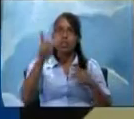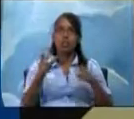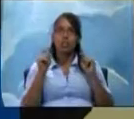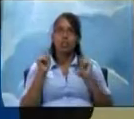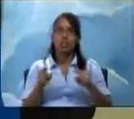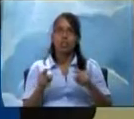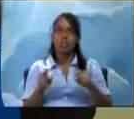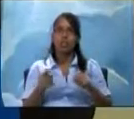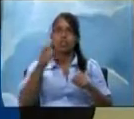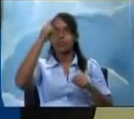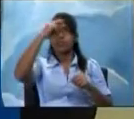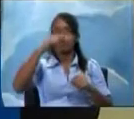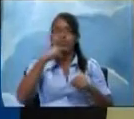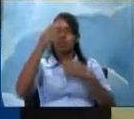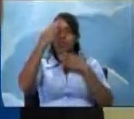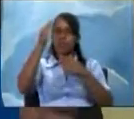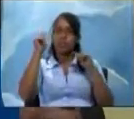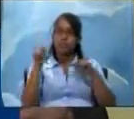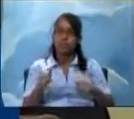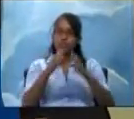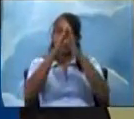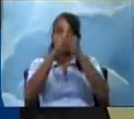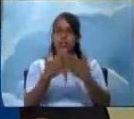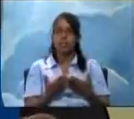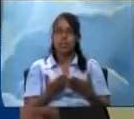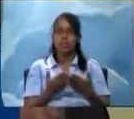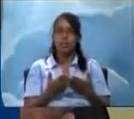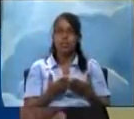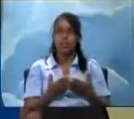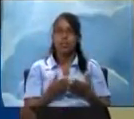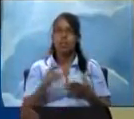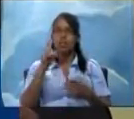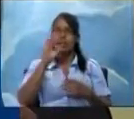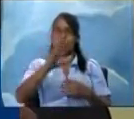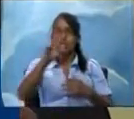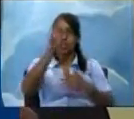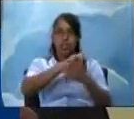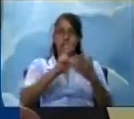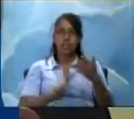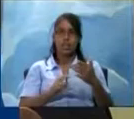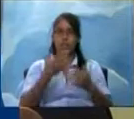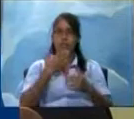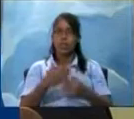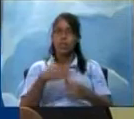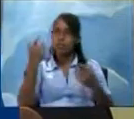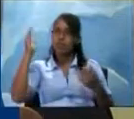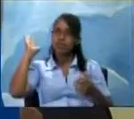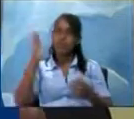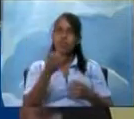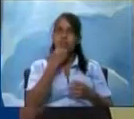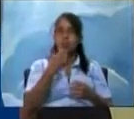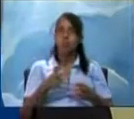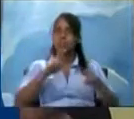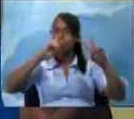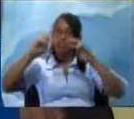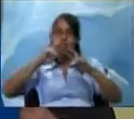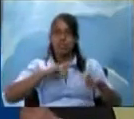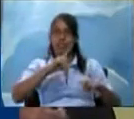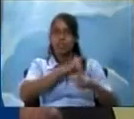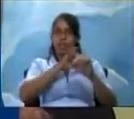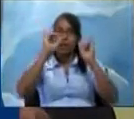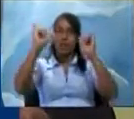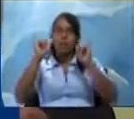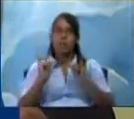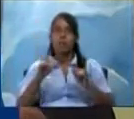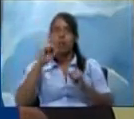esto. Padre, gracias te damos por esta tu palabra que ha sido leída. Pedimos que traigas el buen discernimiento de la